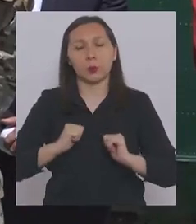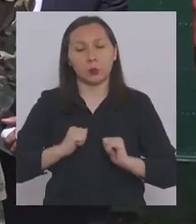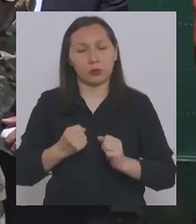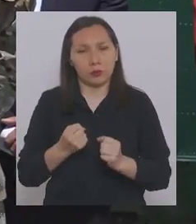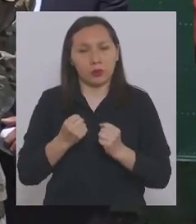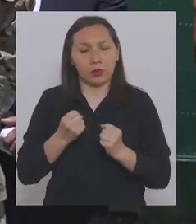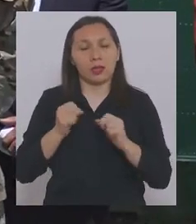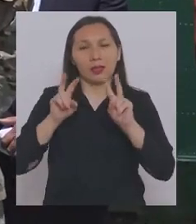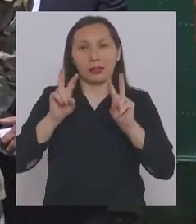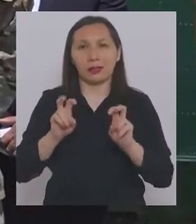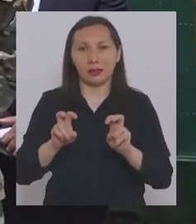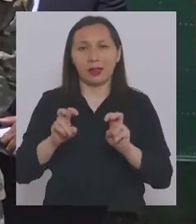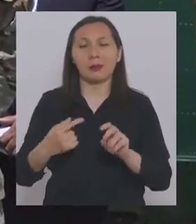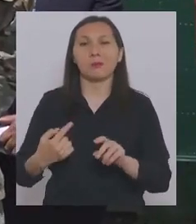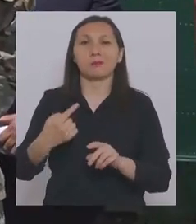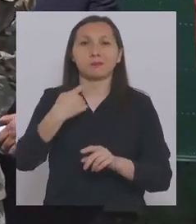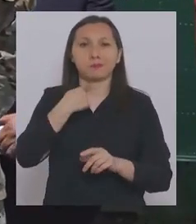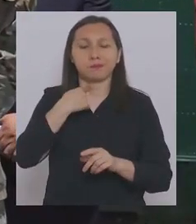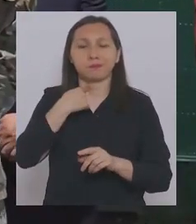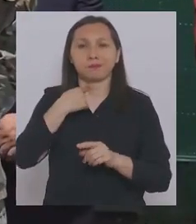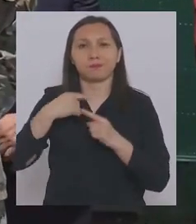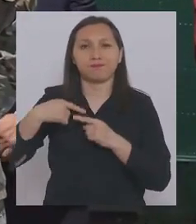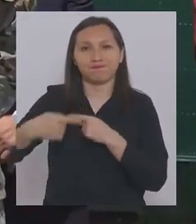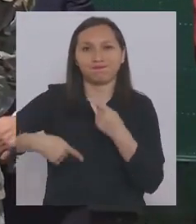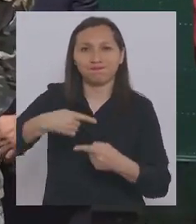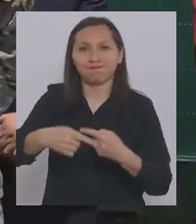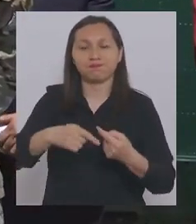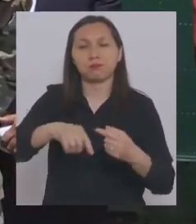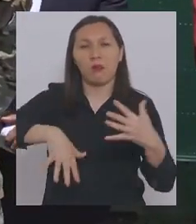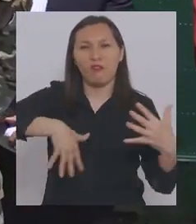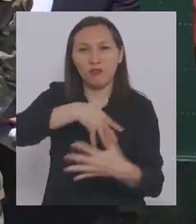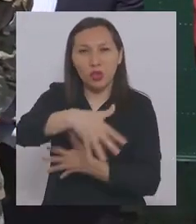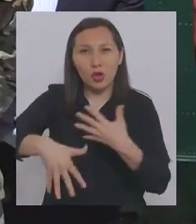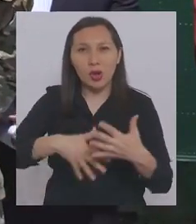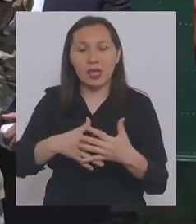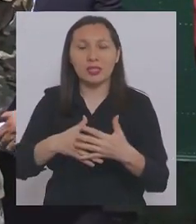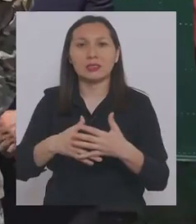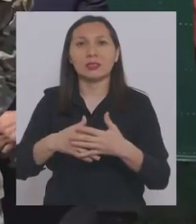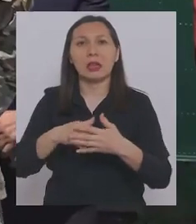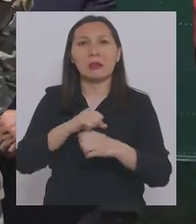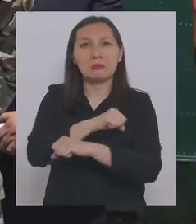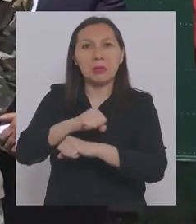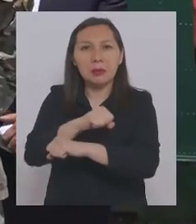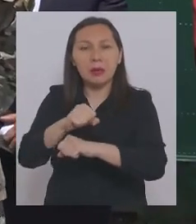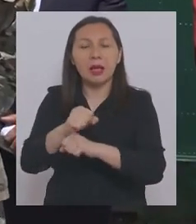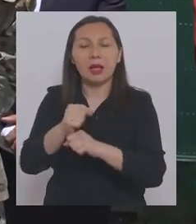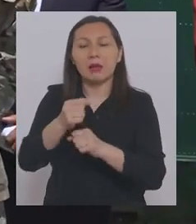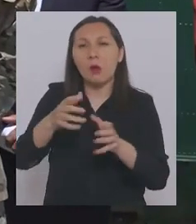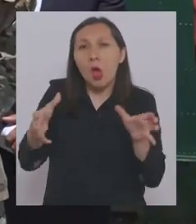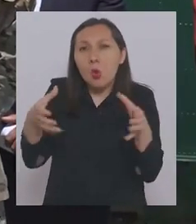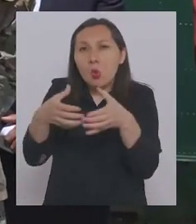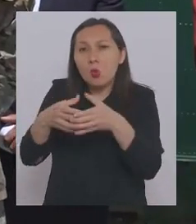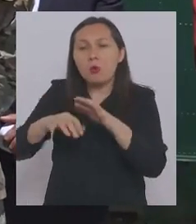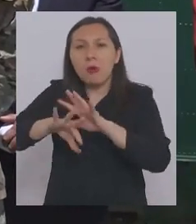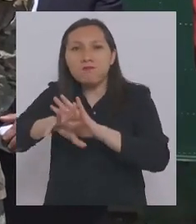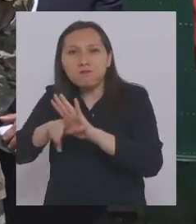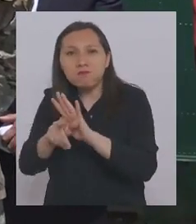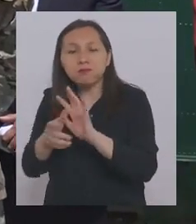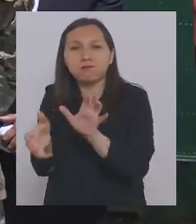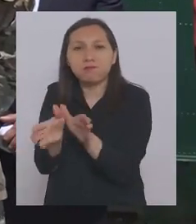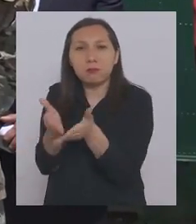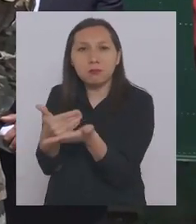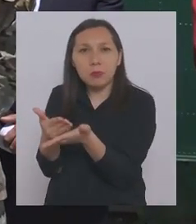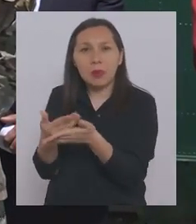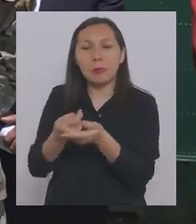duramente los efectos de la violencia, los ataques de bandas de crimen organizado, de terrorismo,